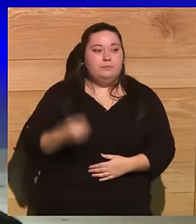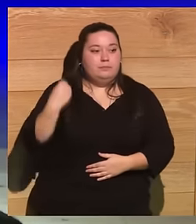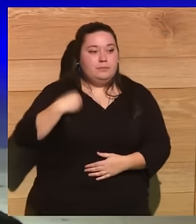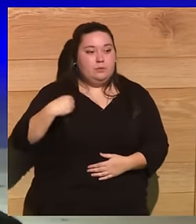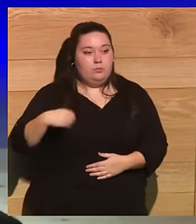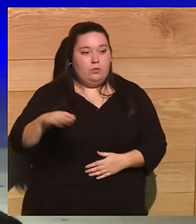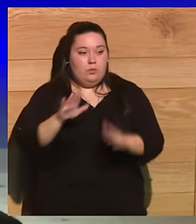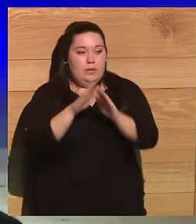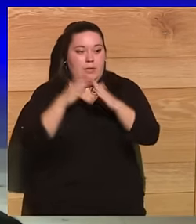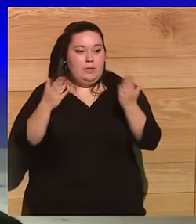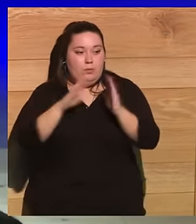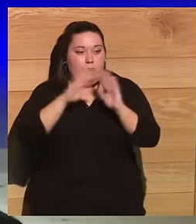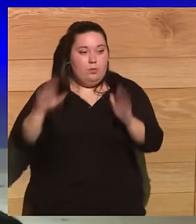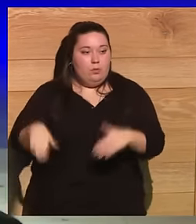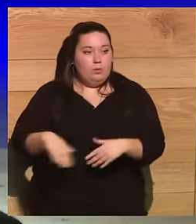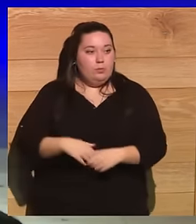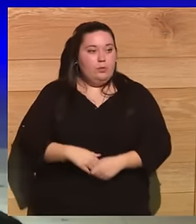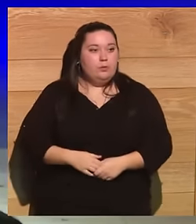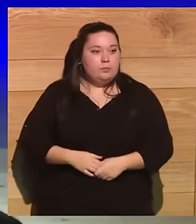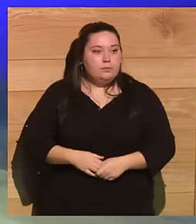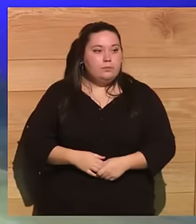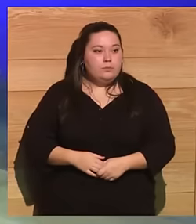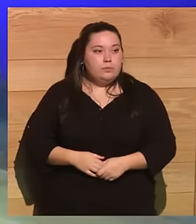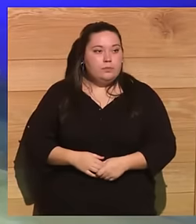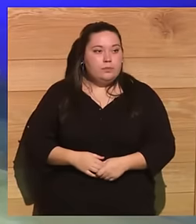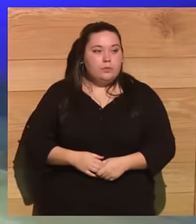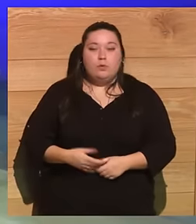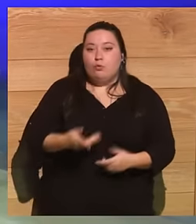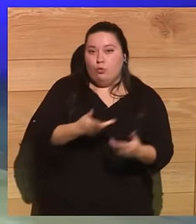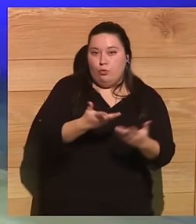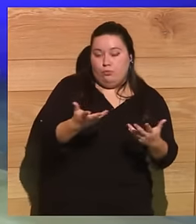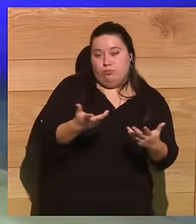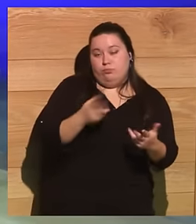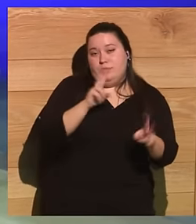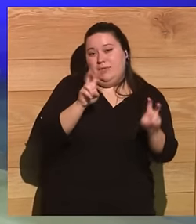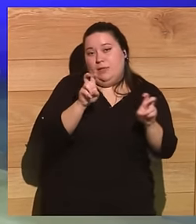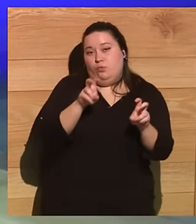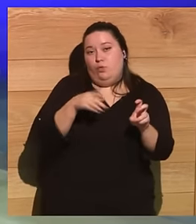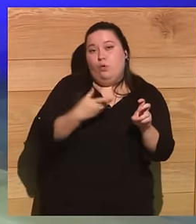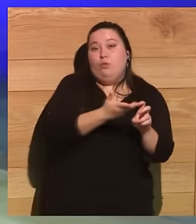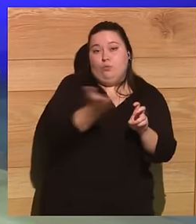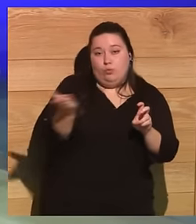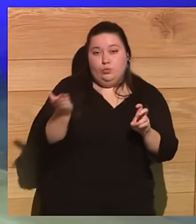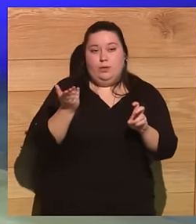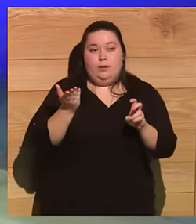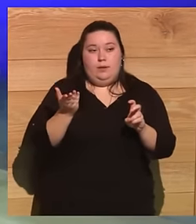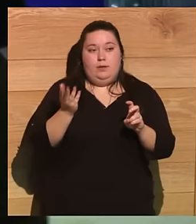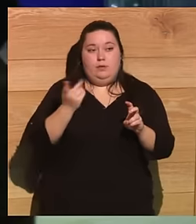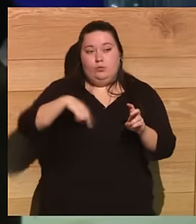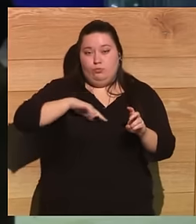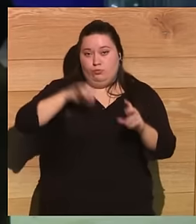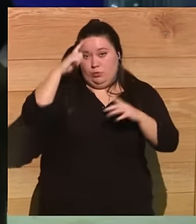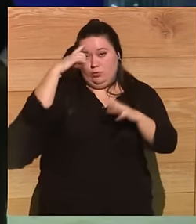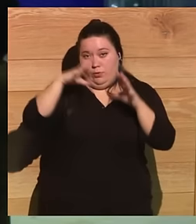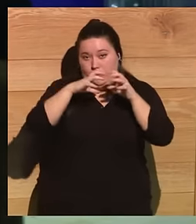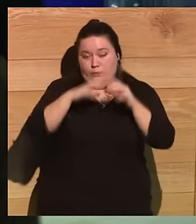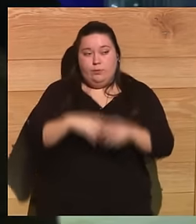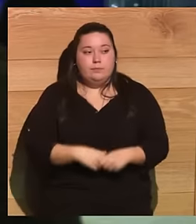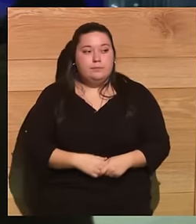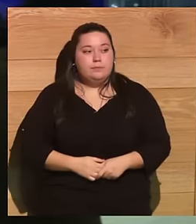Stan, que es el que estamos presentando aquí, con ustedes, nuestro cerebro, precisamente es un recorrido por los